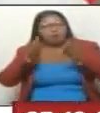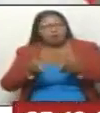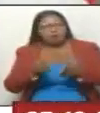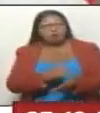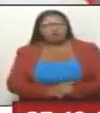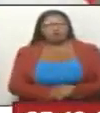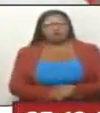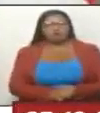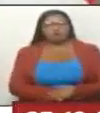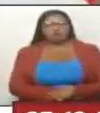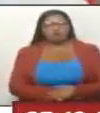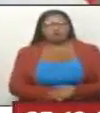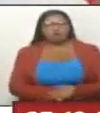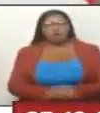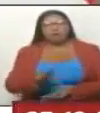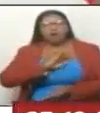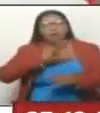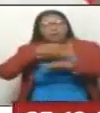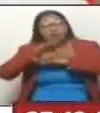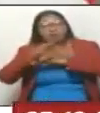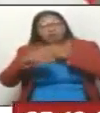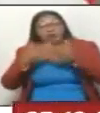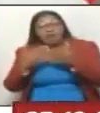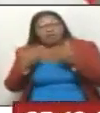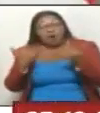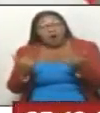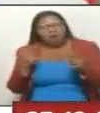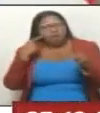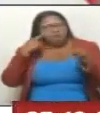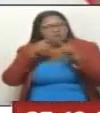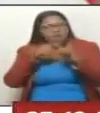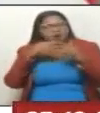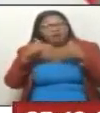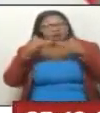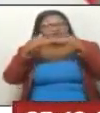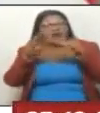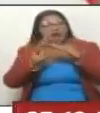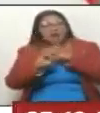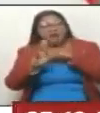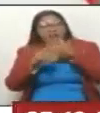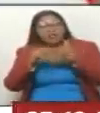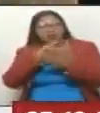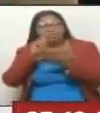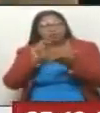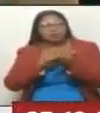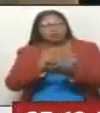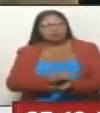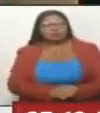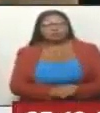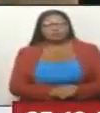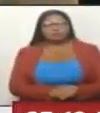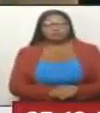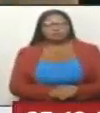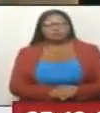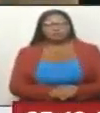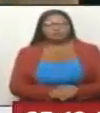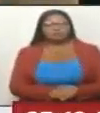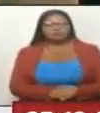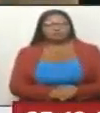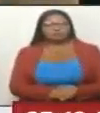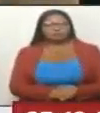el nivel local, municipal, hasta llegar a los niveles regionales y nacionales en los distintos